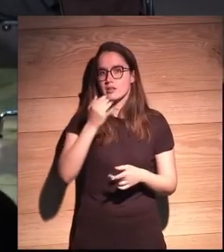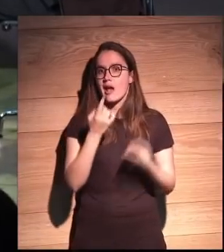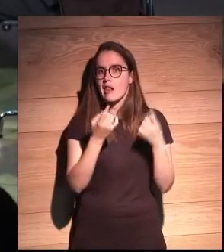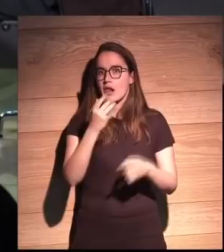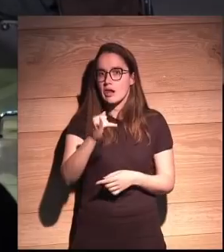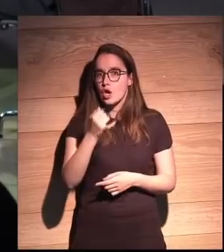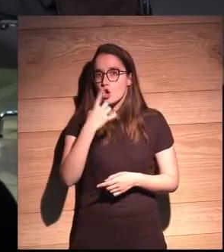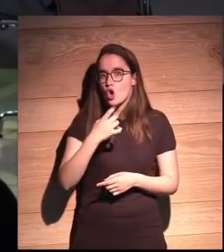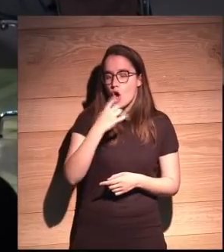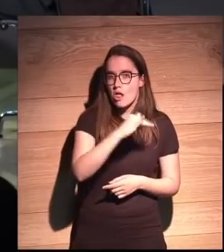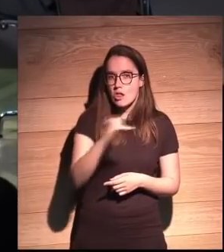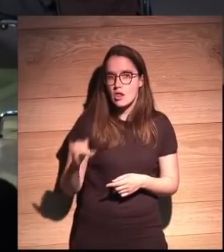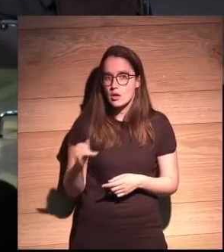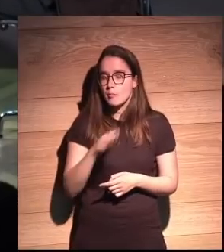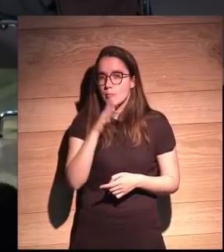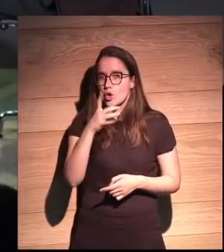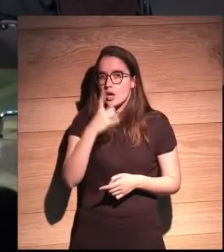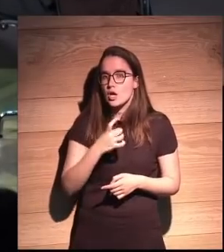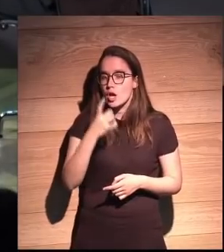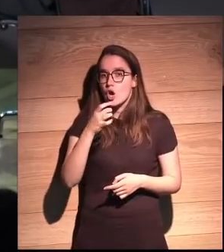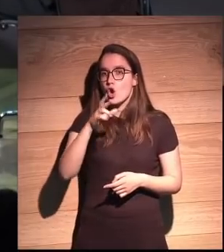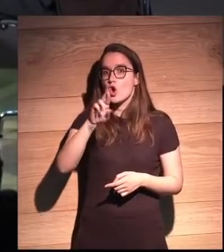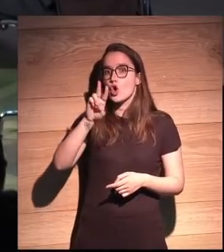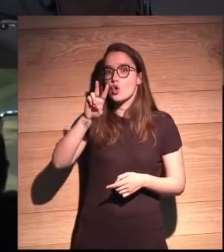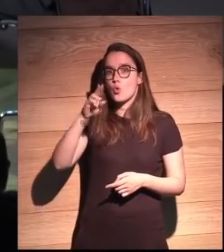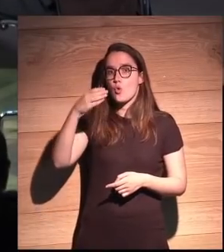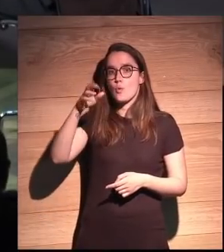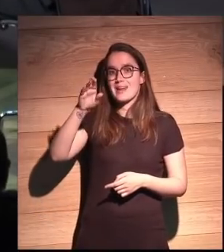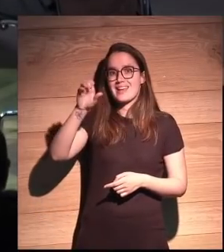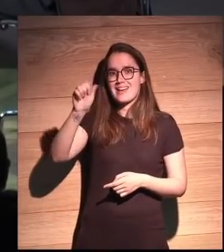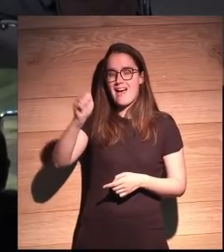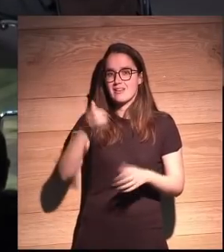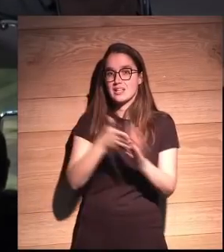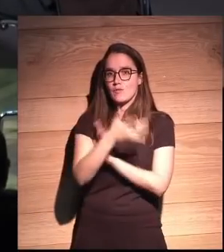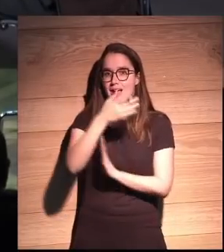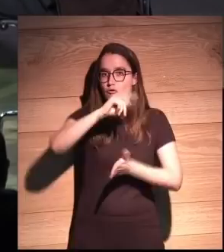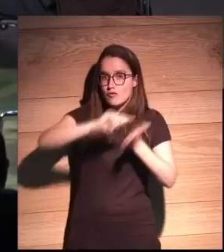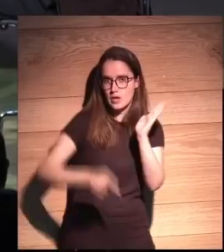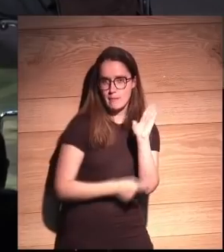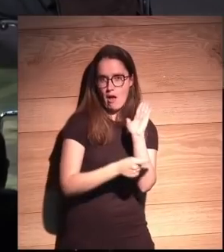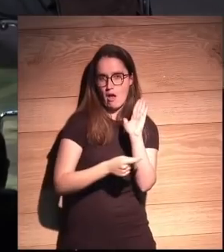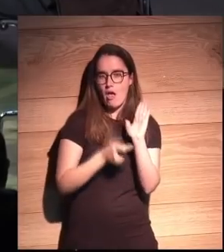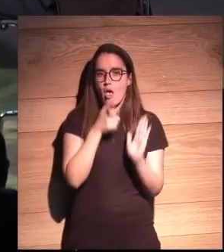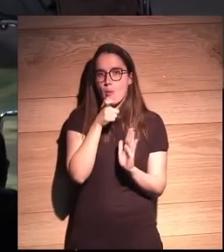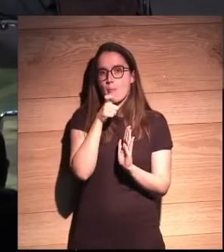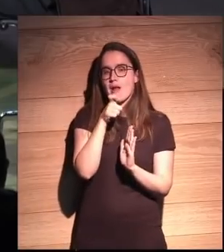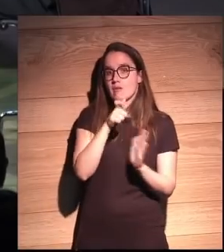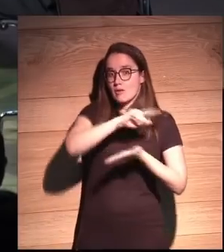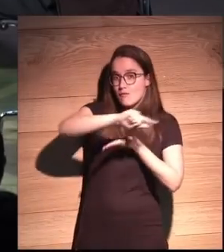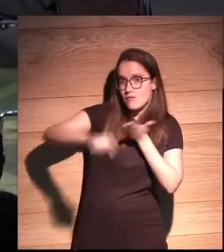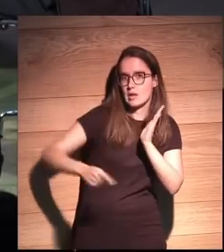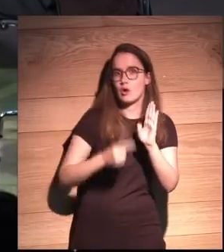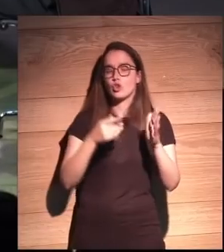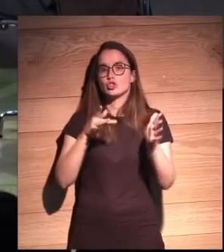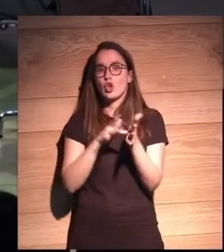boli rojo o un rotulador rojo. ¿Y eso? Porque rúbrica es firma. Y se llama así al acto de firmar porque se